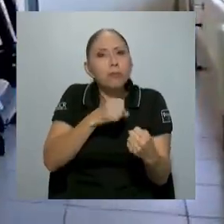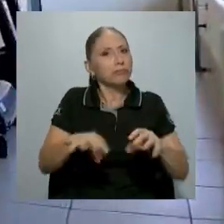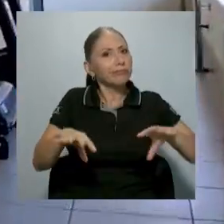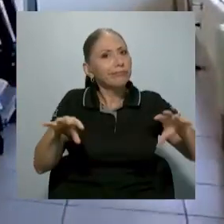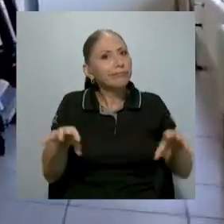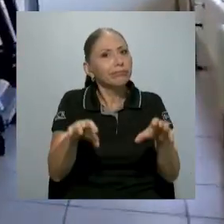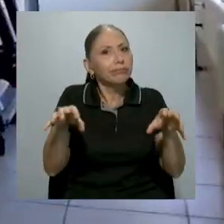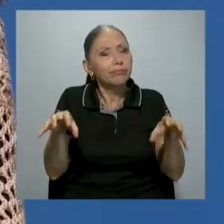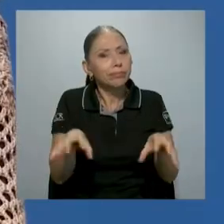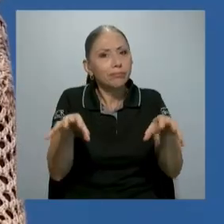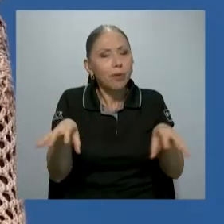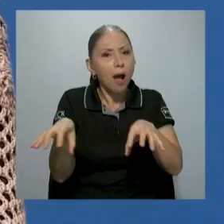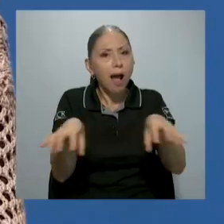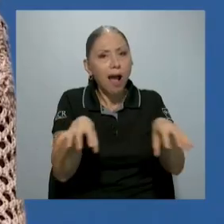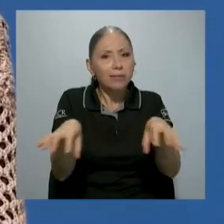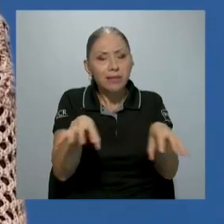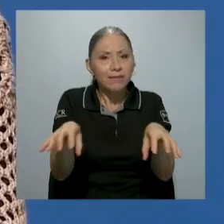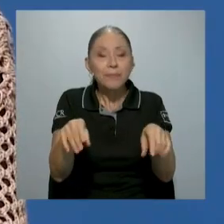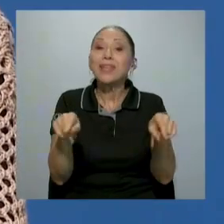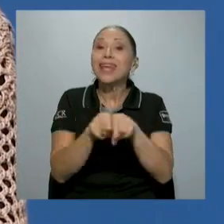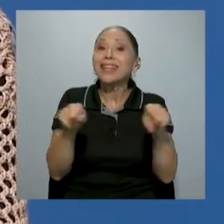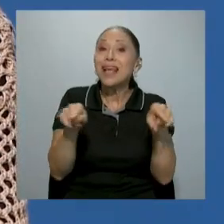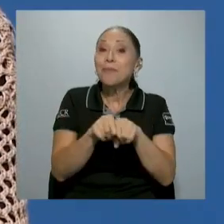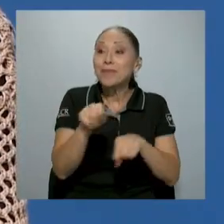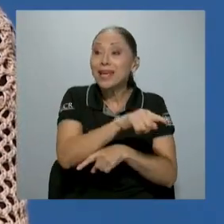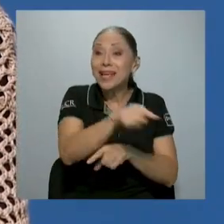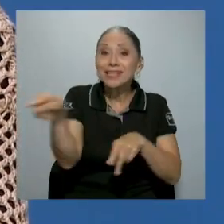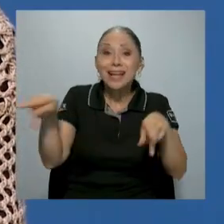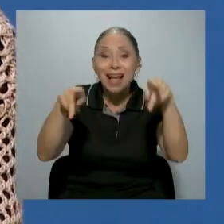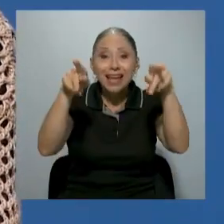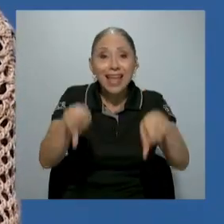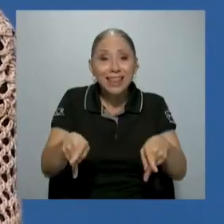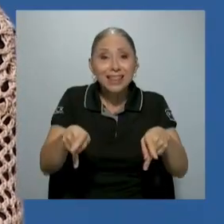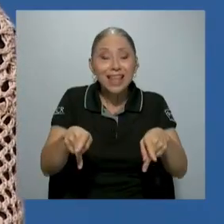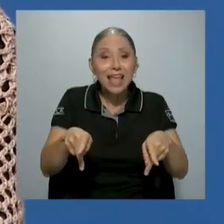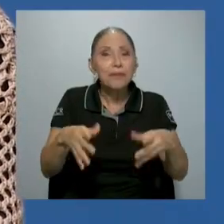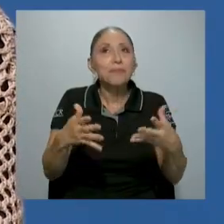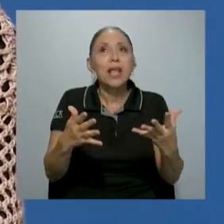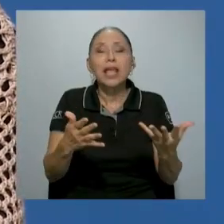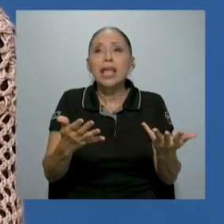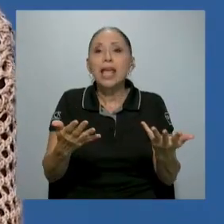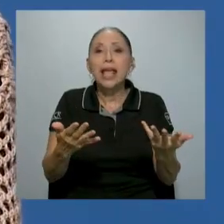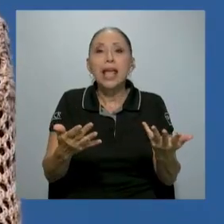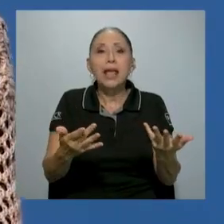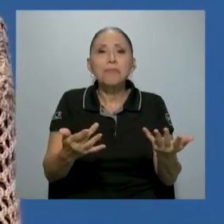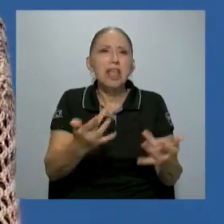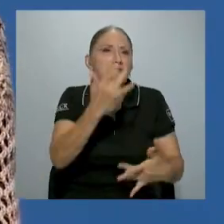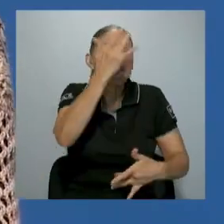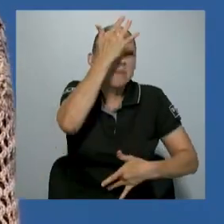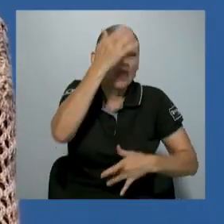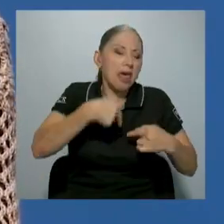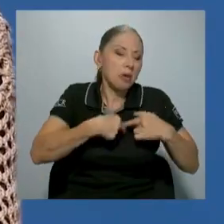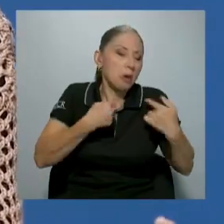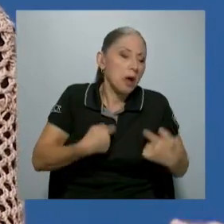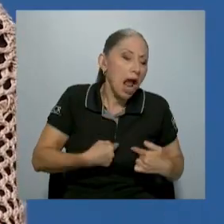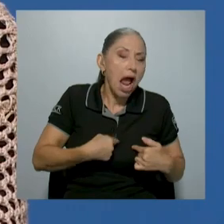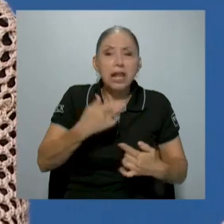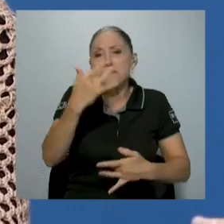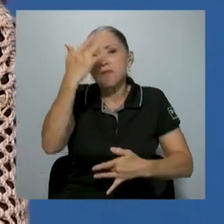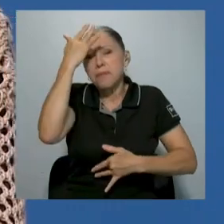Y también estamos hablando de gente que tiene tasas de enfermedad coronaria, de